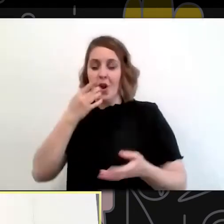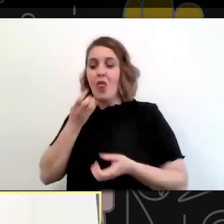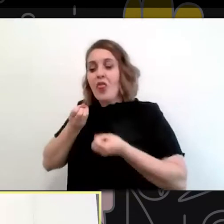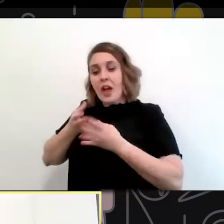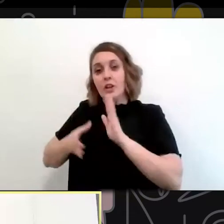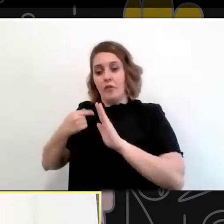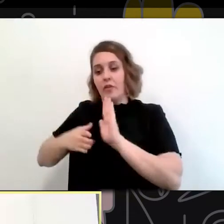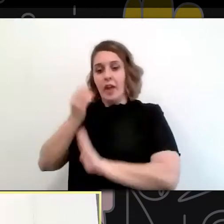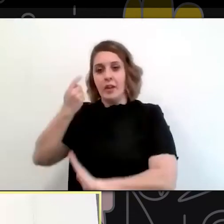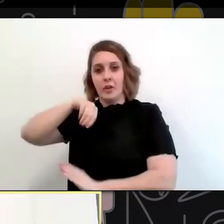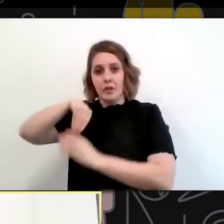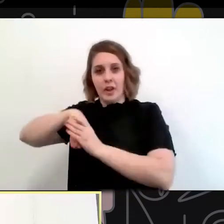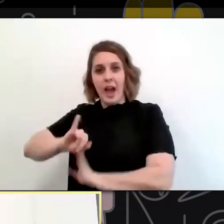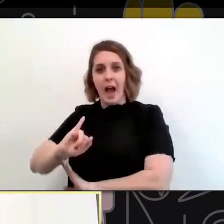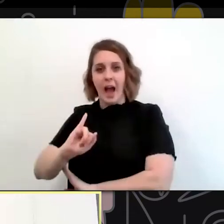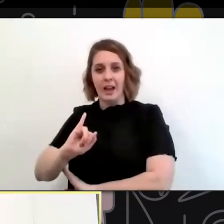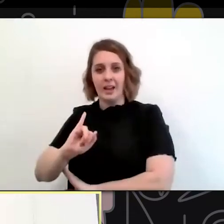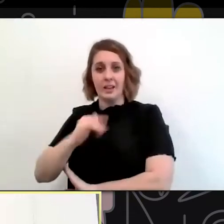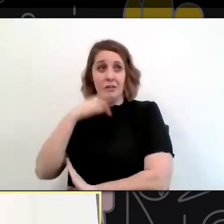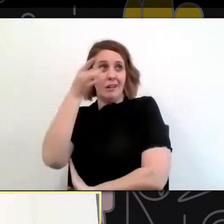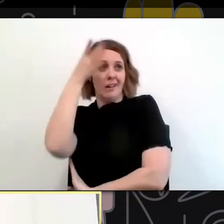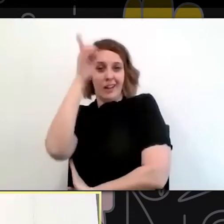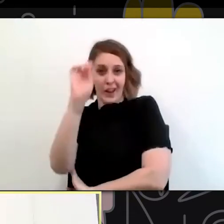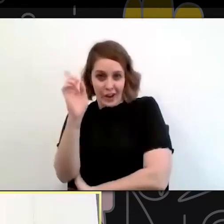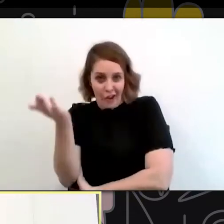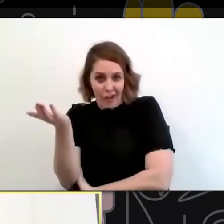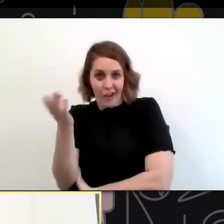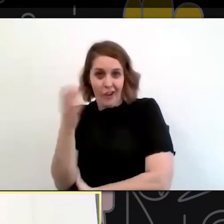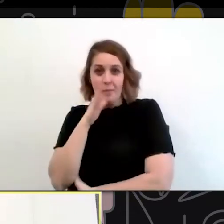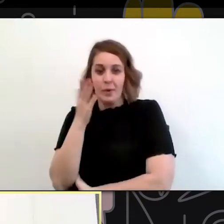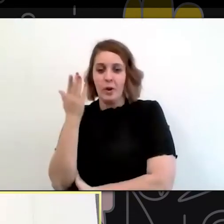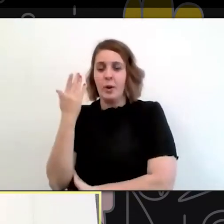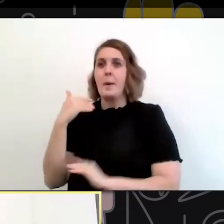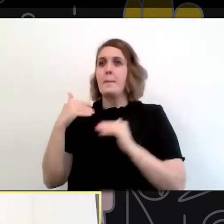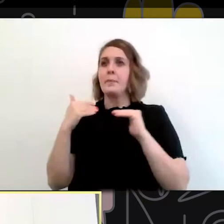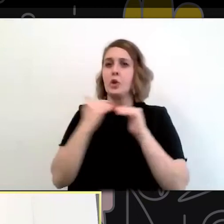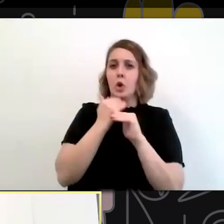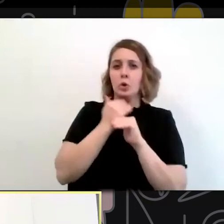tenemos en la Federación Española de Diabetes, que esto no me lo estoy inventando yo porque en los meses de octubre y noviembre,